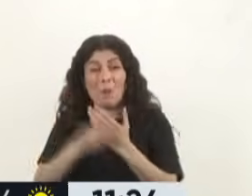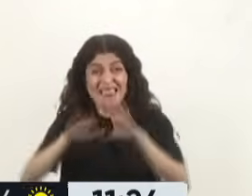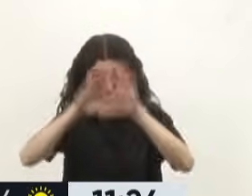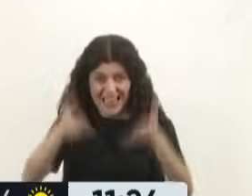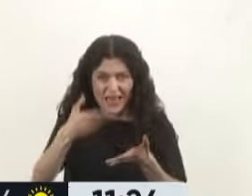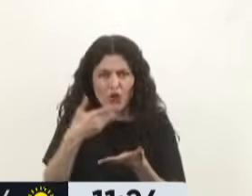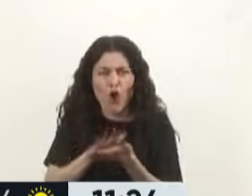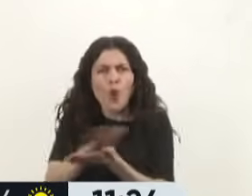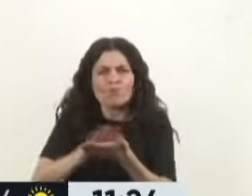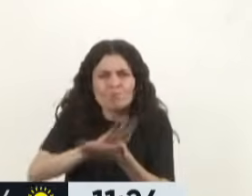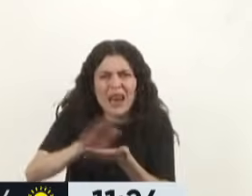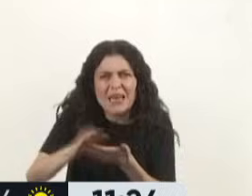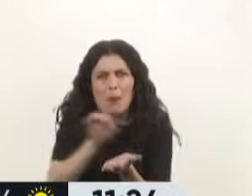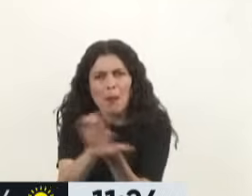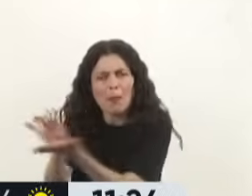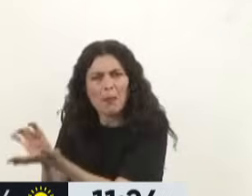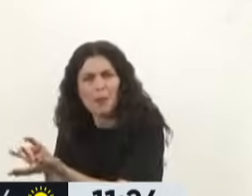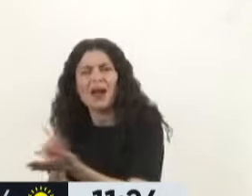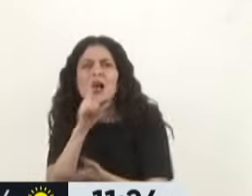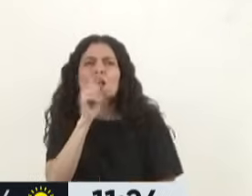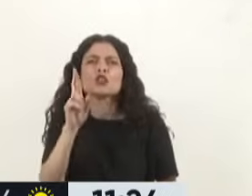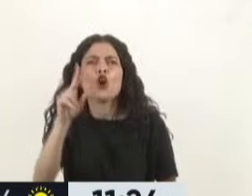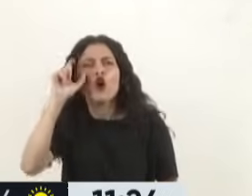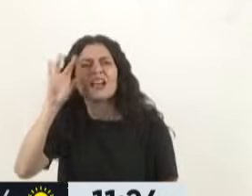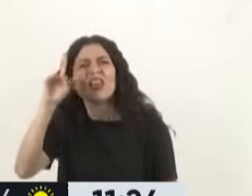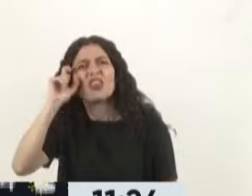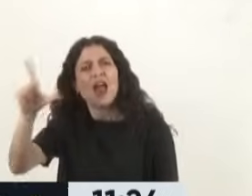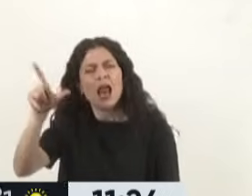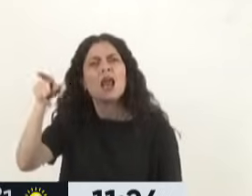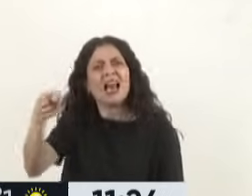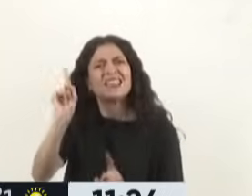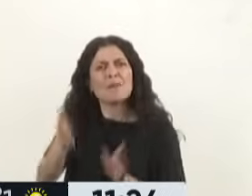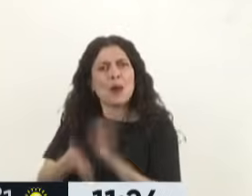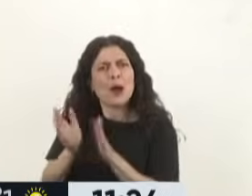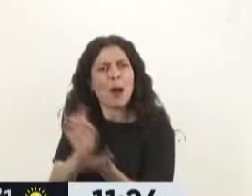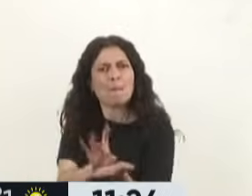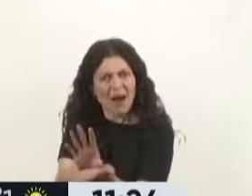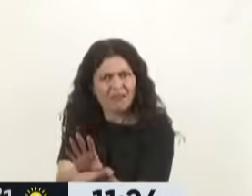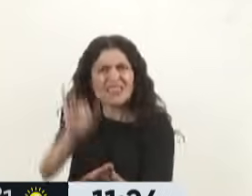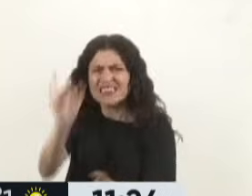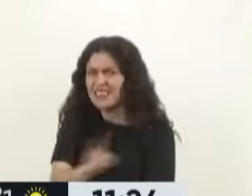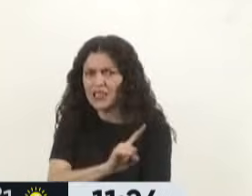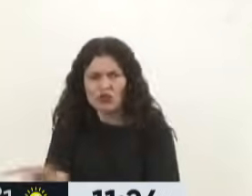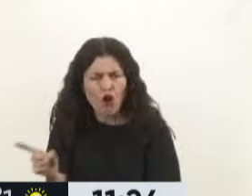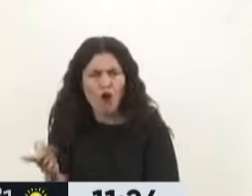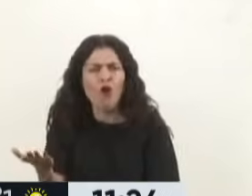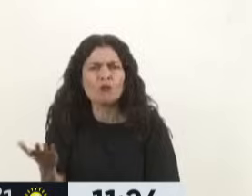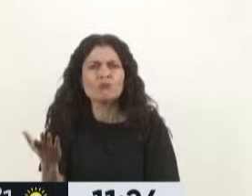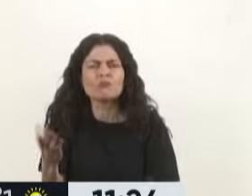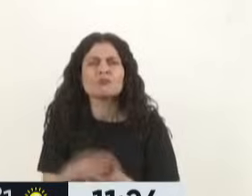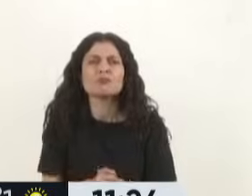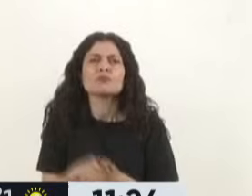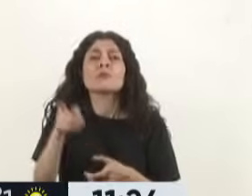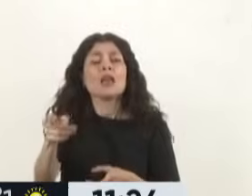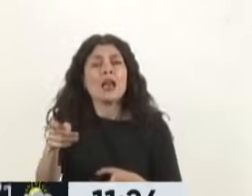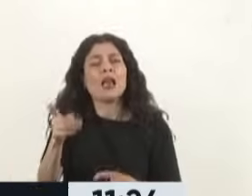el secretario de Educación, Torrendel, que se deslizaba en el marco de salidas de otro funcionario de su cartera, que también